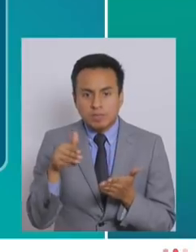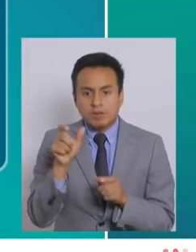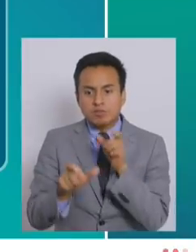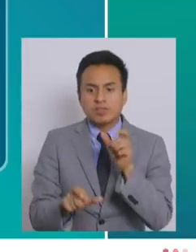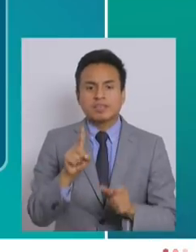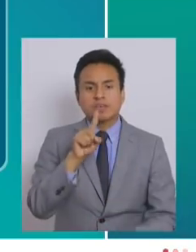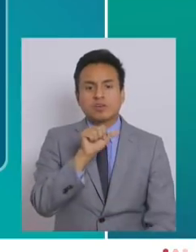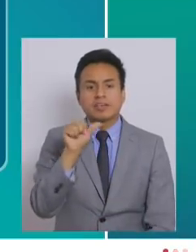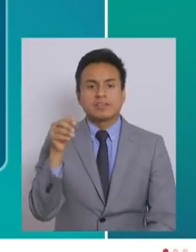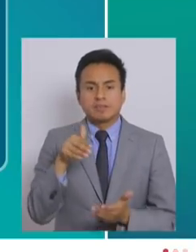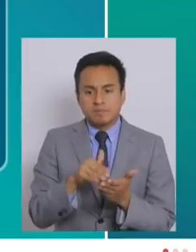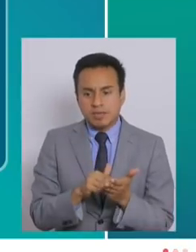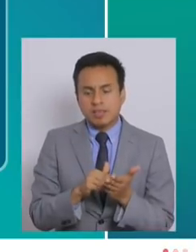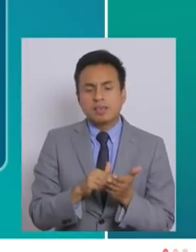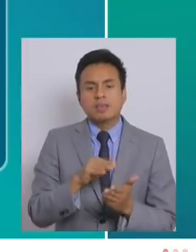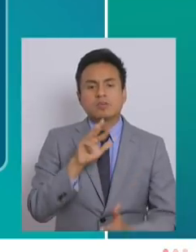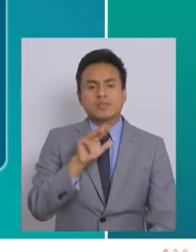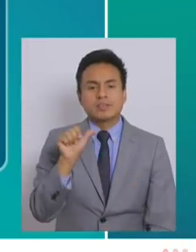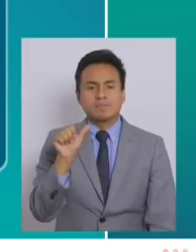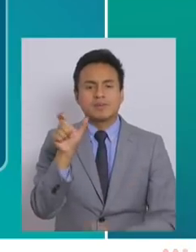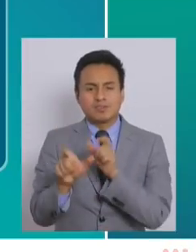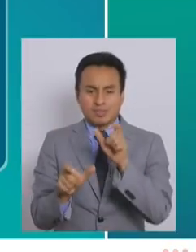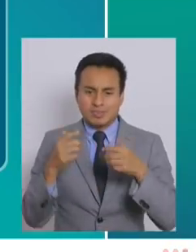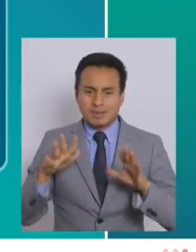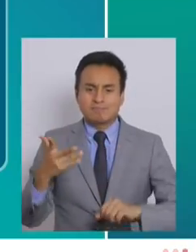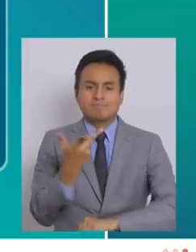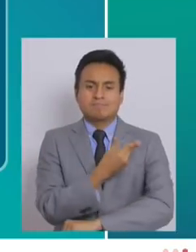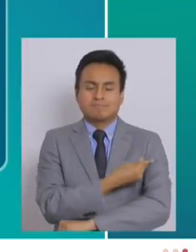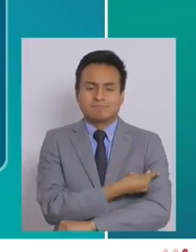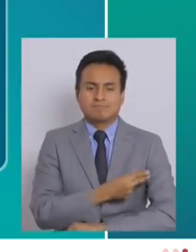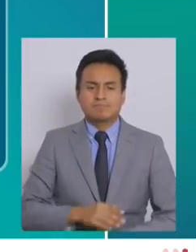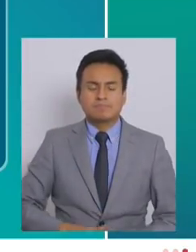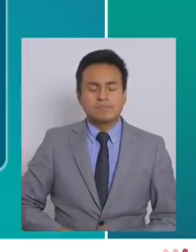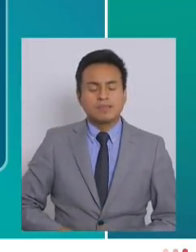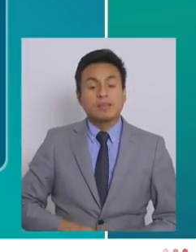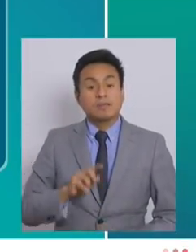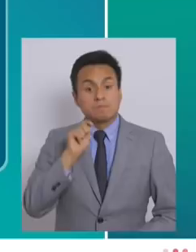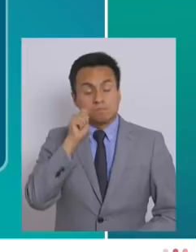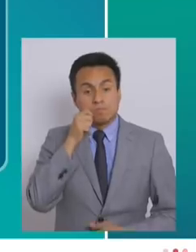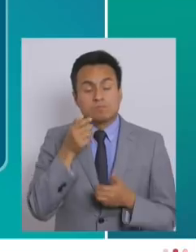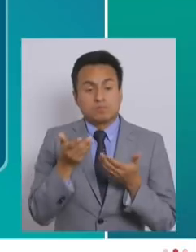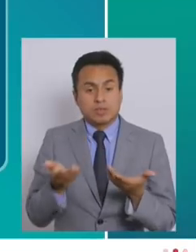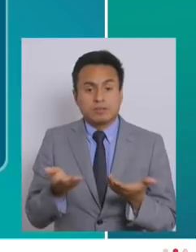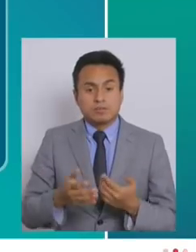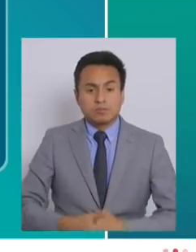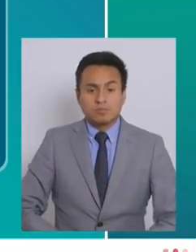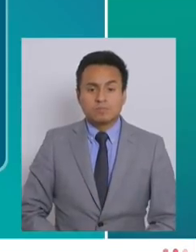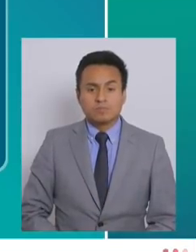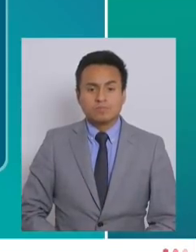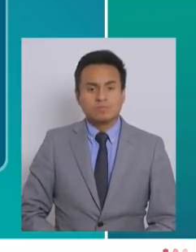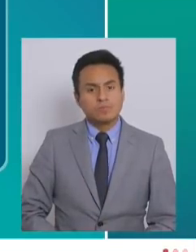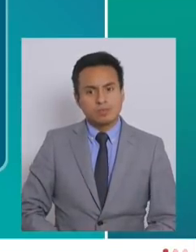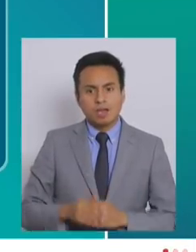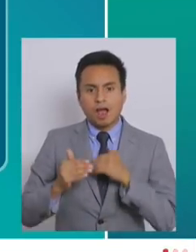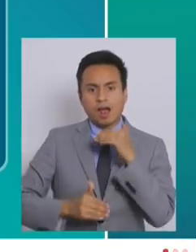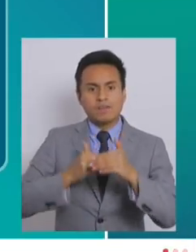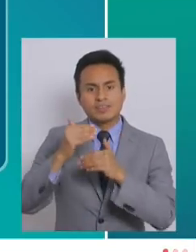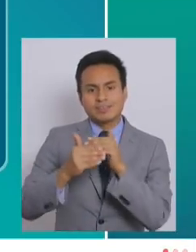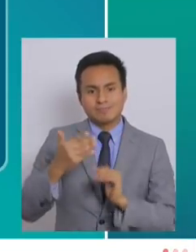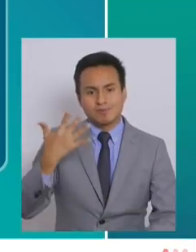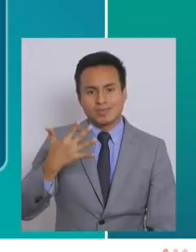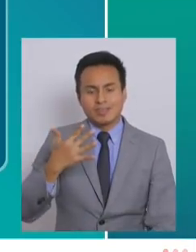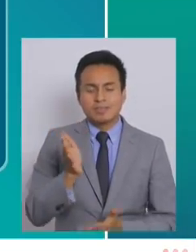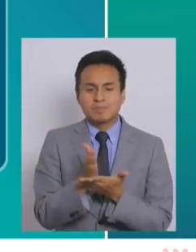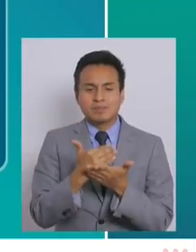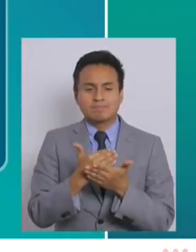166 mil 916 personas por lo tanto uno es un avance importante